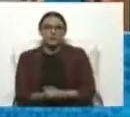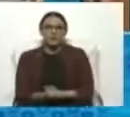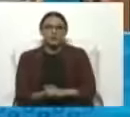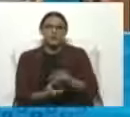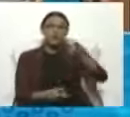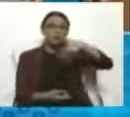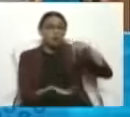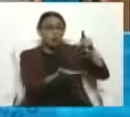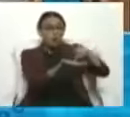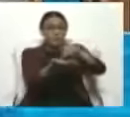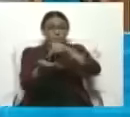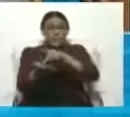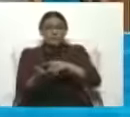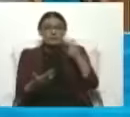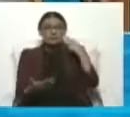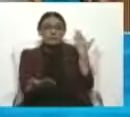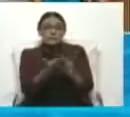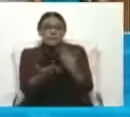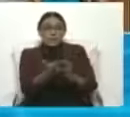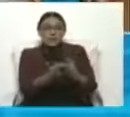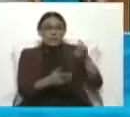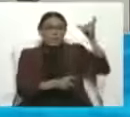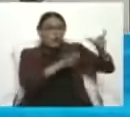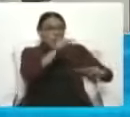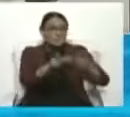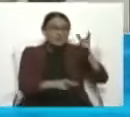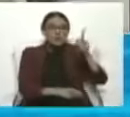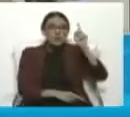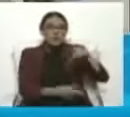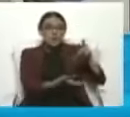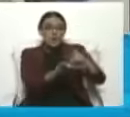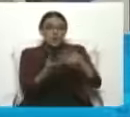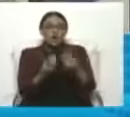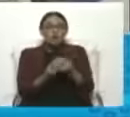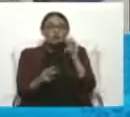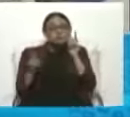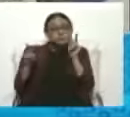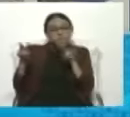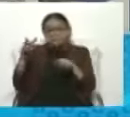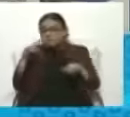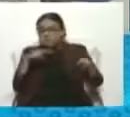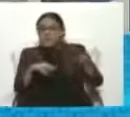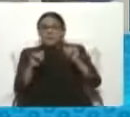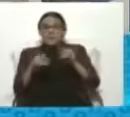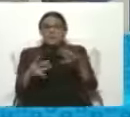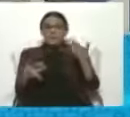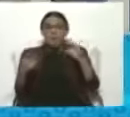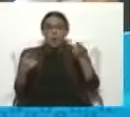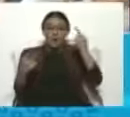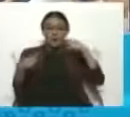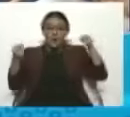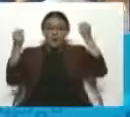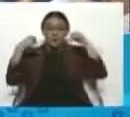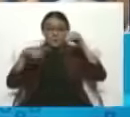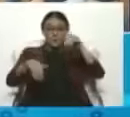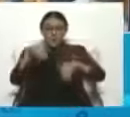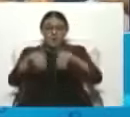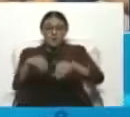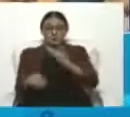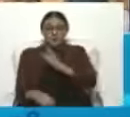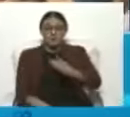Participaron los testigos de las organizaciones con fines políticos en el simulacro de la elección